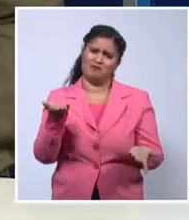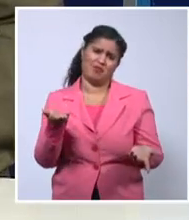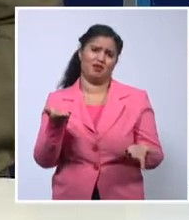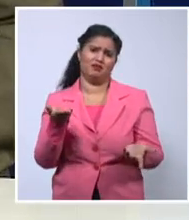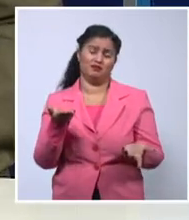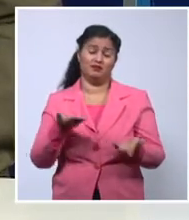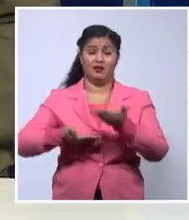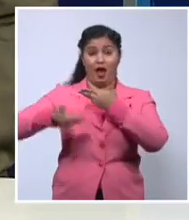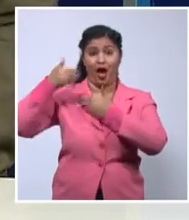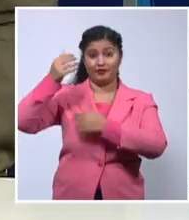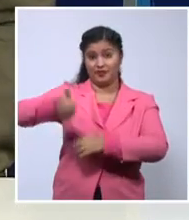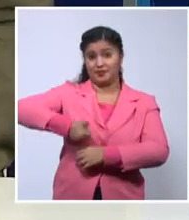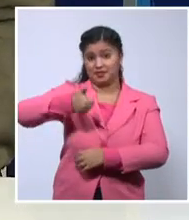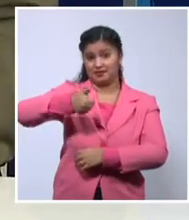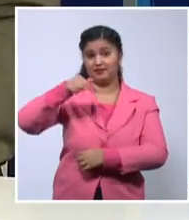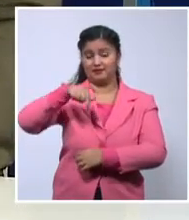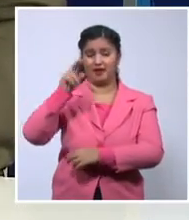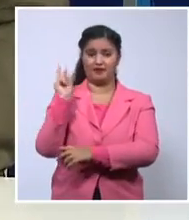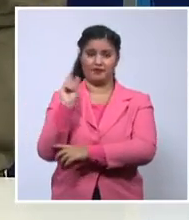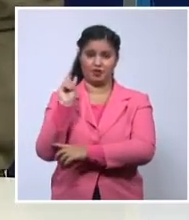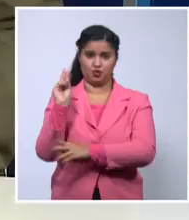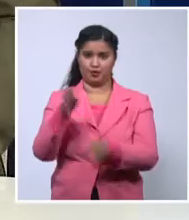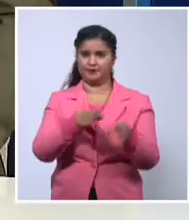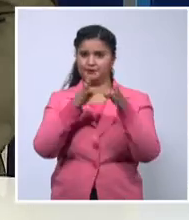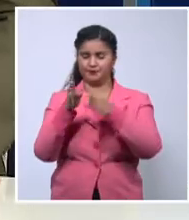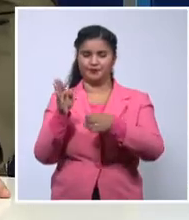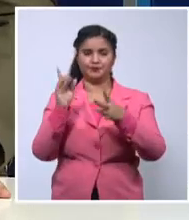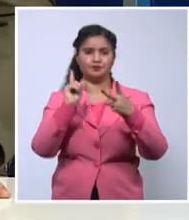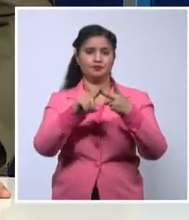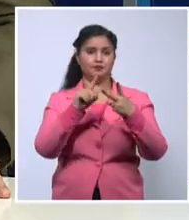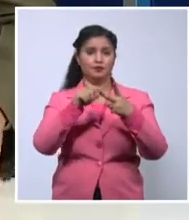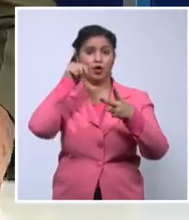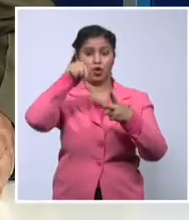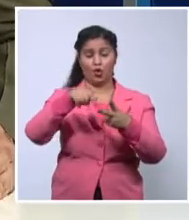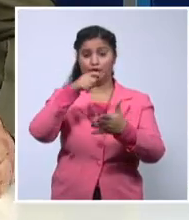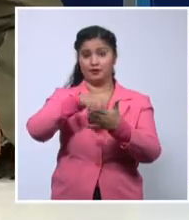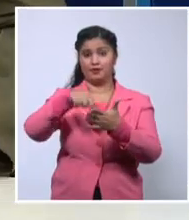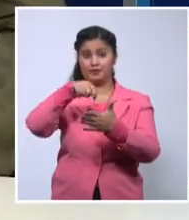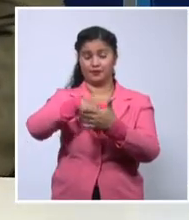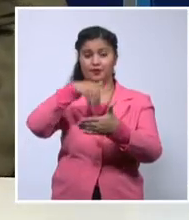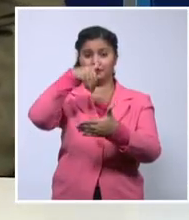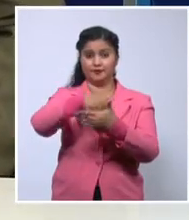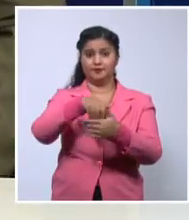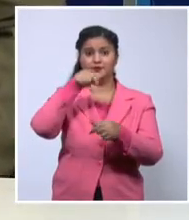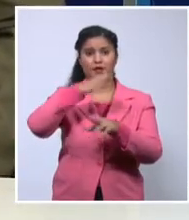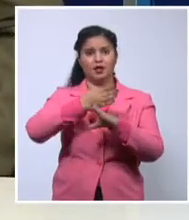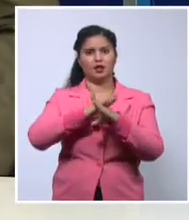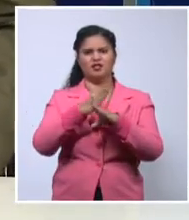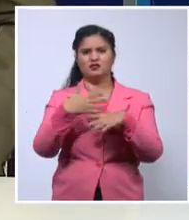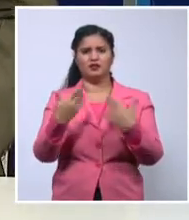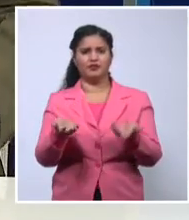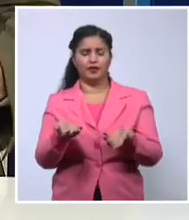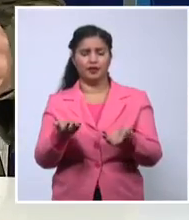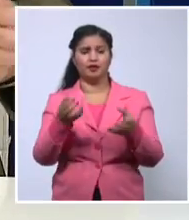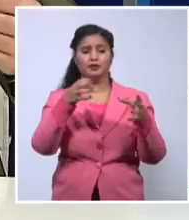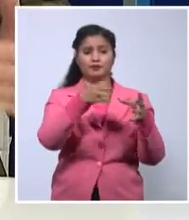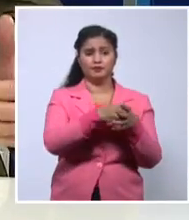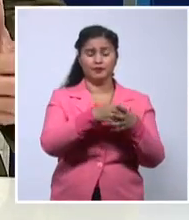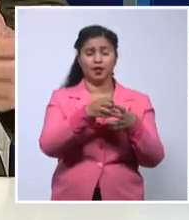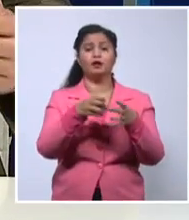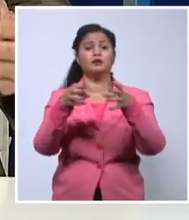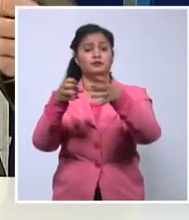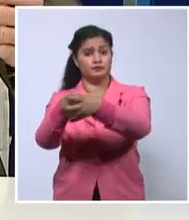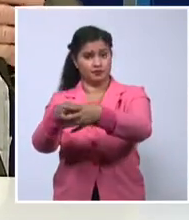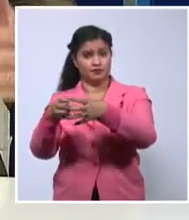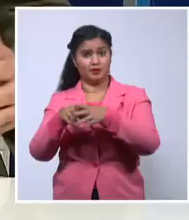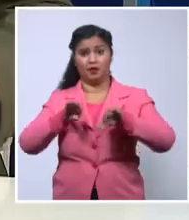para calzarlo. En segundo lugar, los comicios legislativos de hoy muestran una división en las fuerzas opositoras que podría dejar